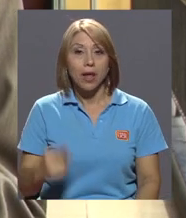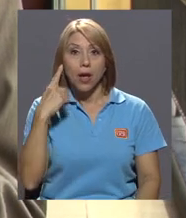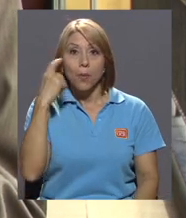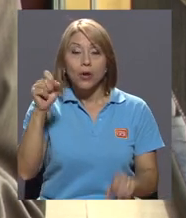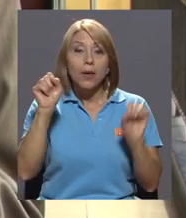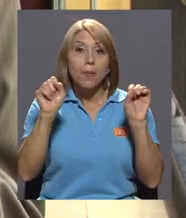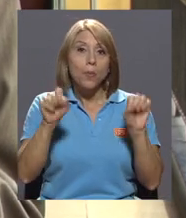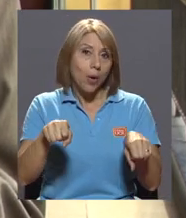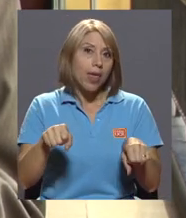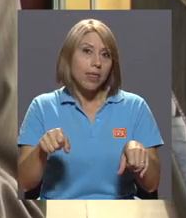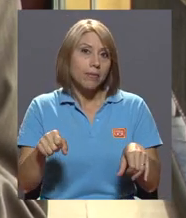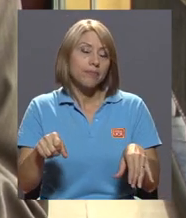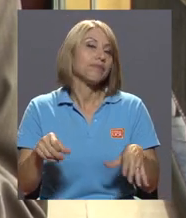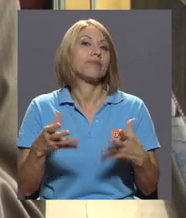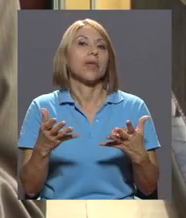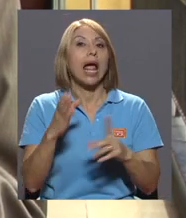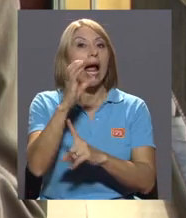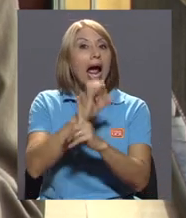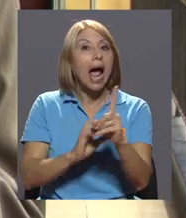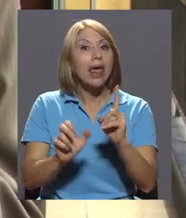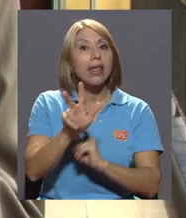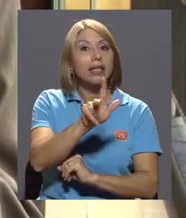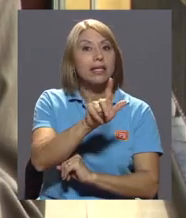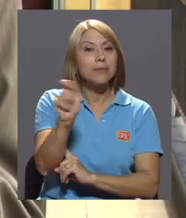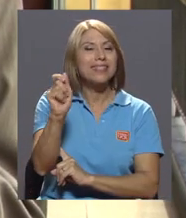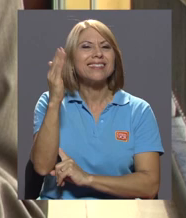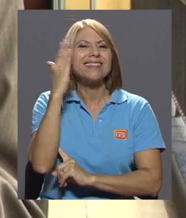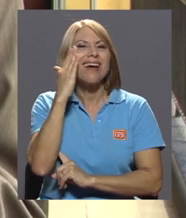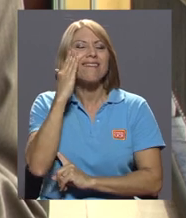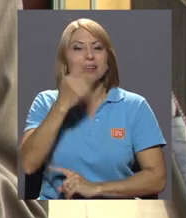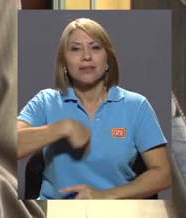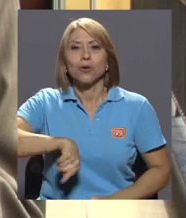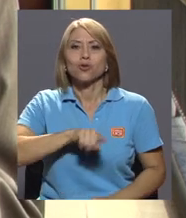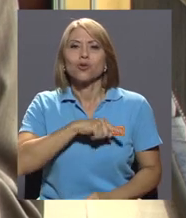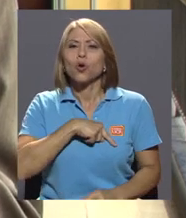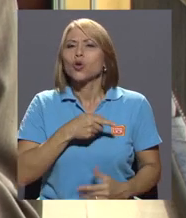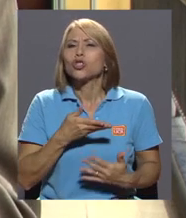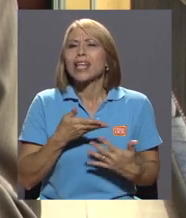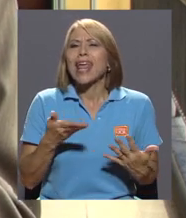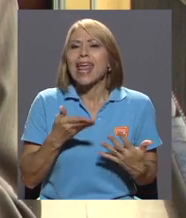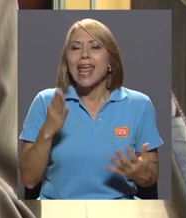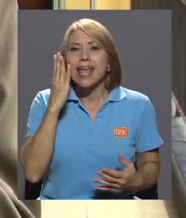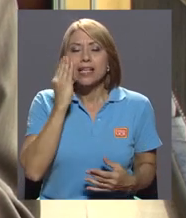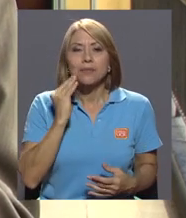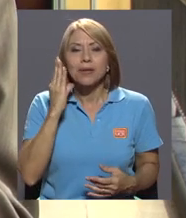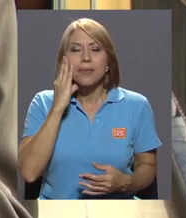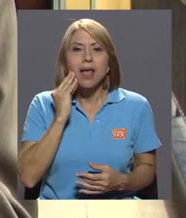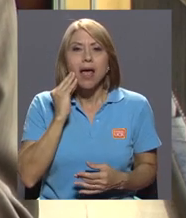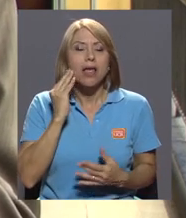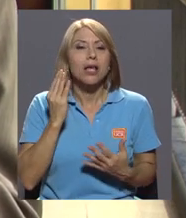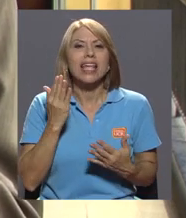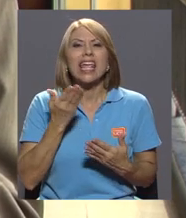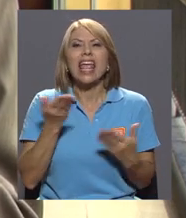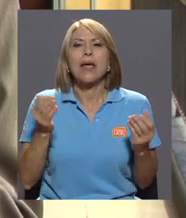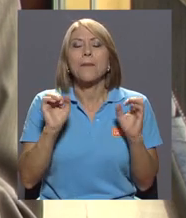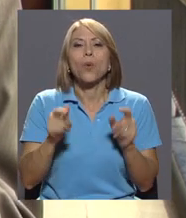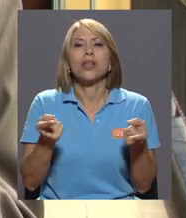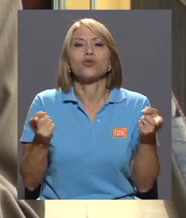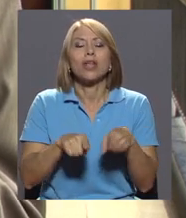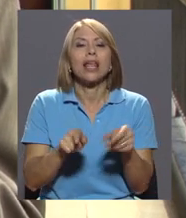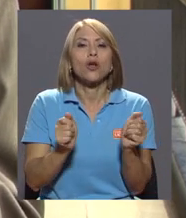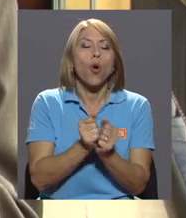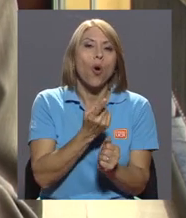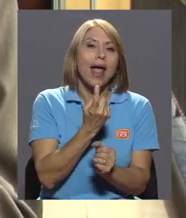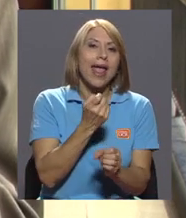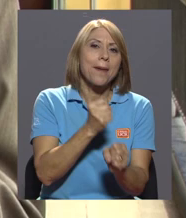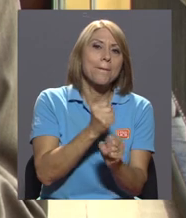conocer cada tres meses qué estamos experimentando nosotros en términos de lo que pueda suceder con el desempleo, con